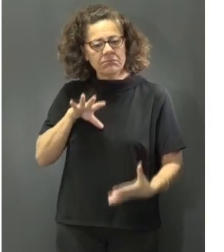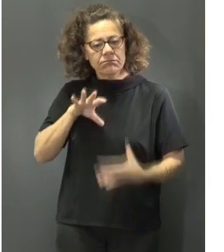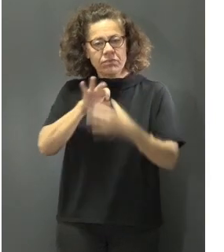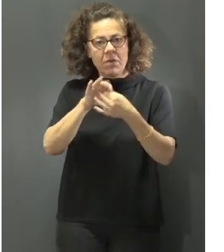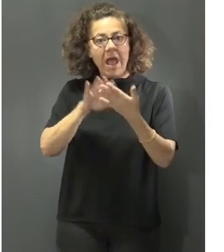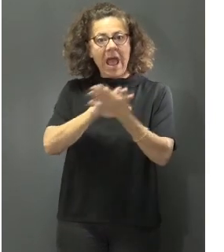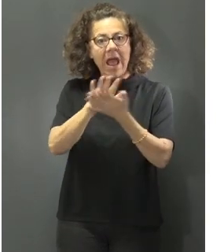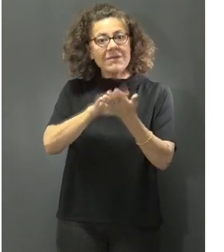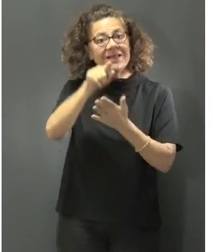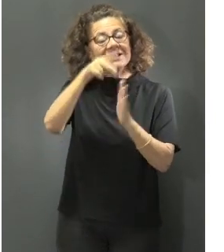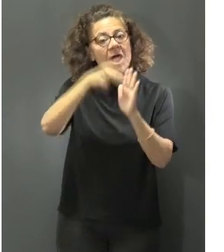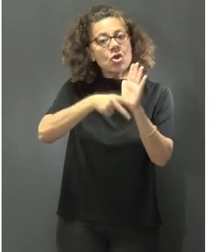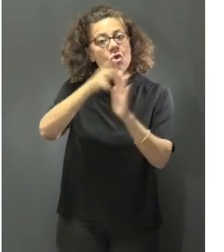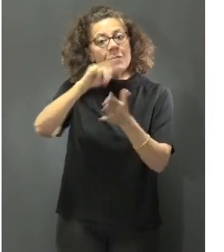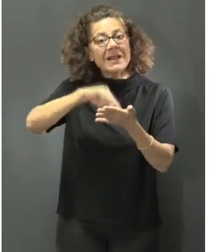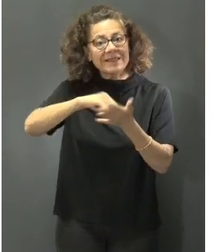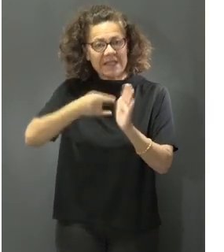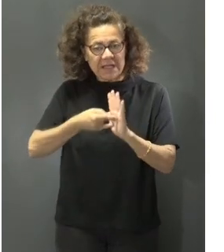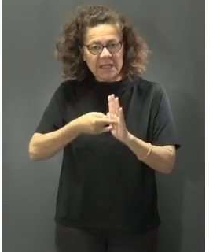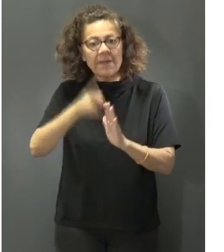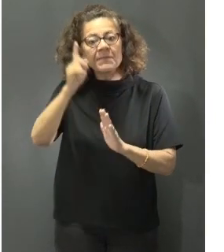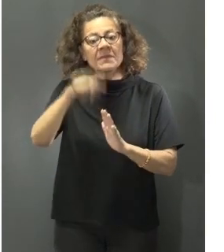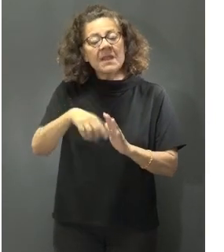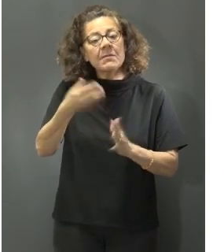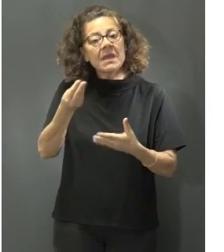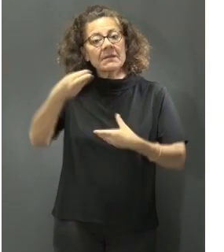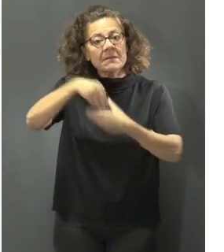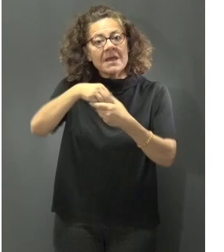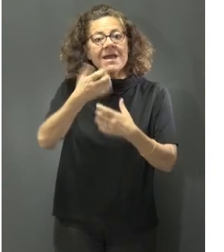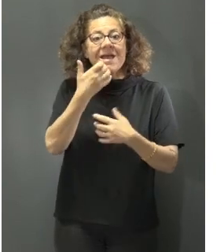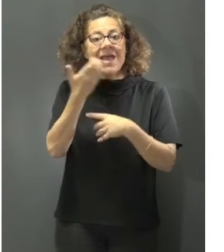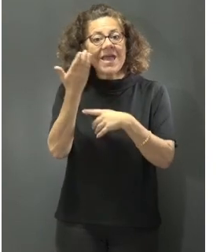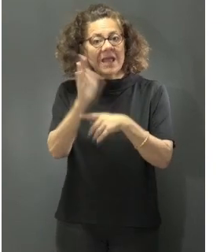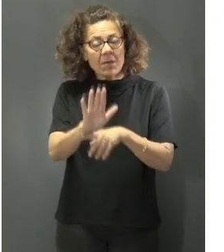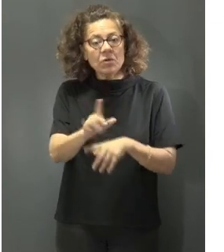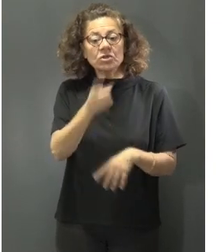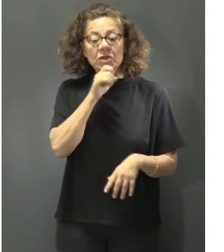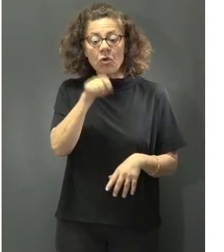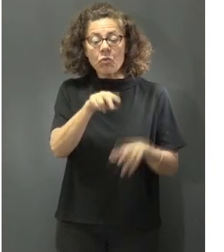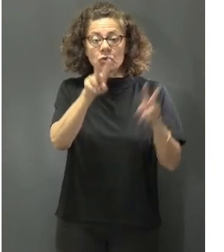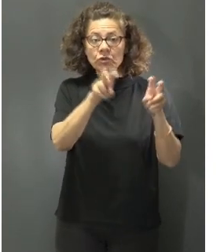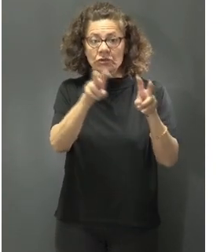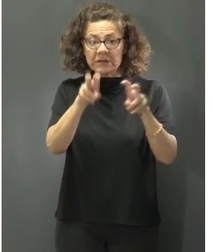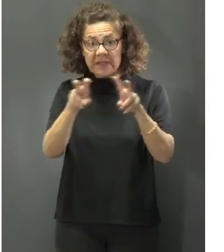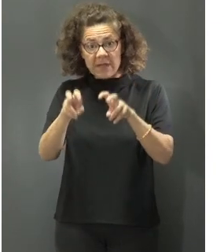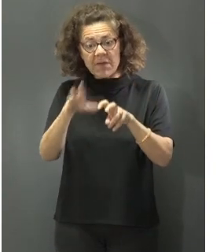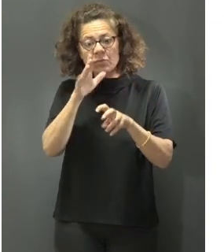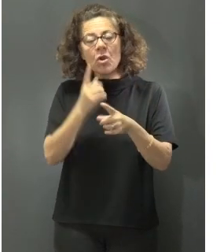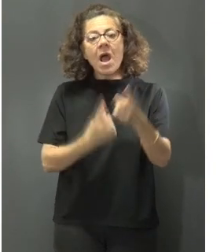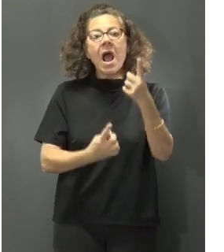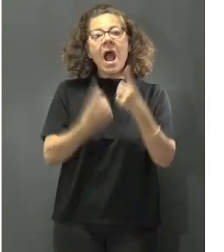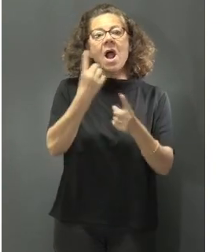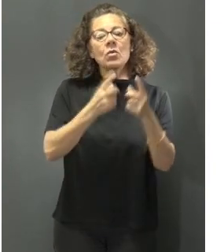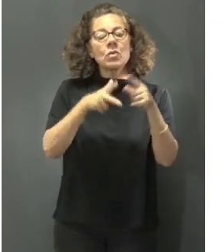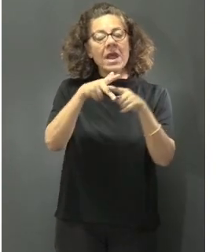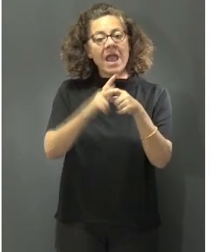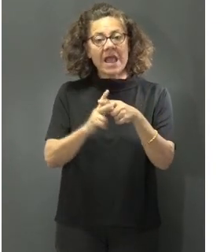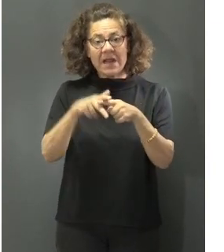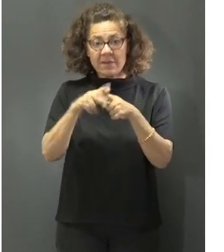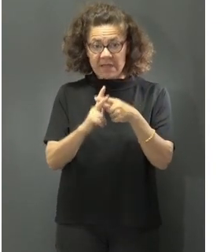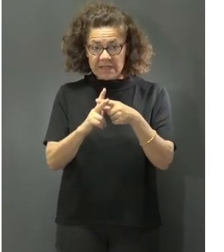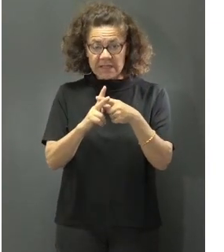técnica. También se han incluido ejemplos de cómo esas temáticas, a través de determinadas herramientas,